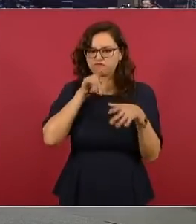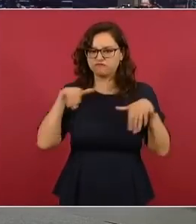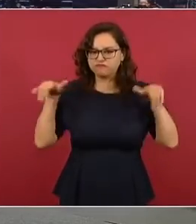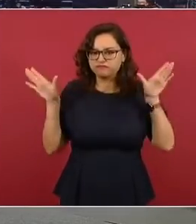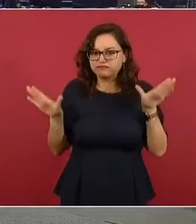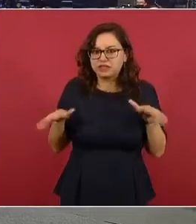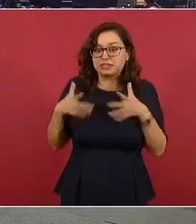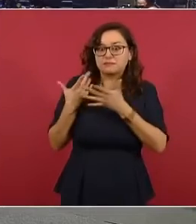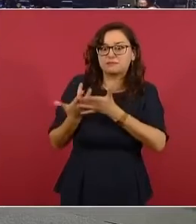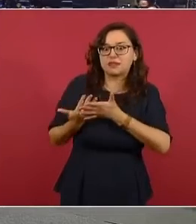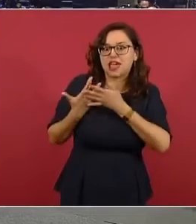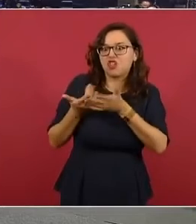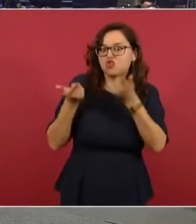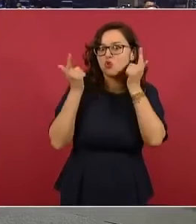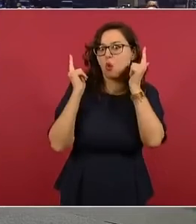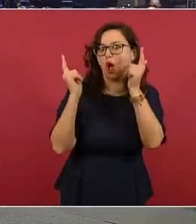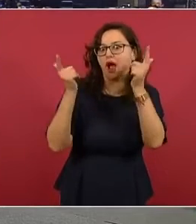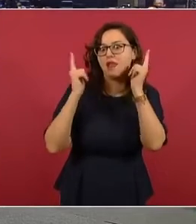Pero es esto.